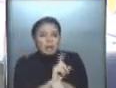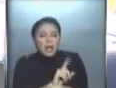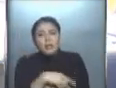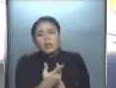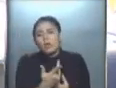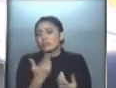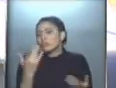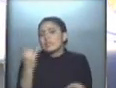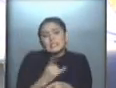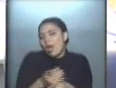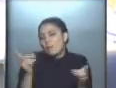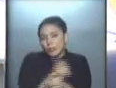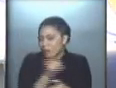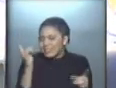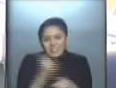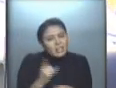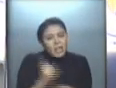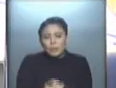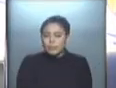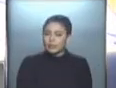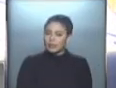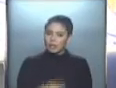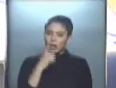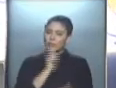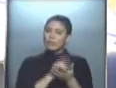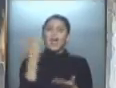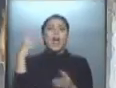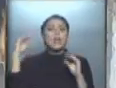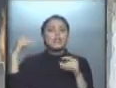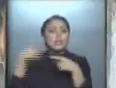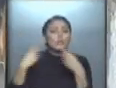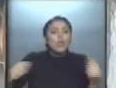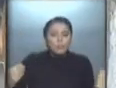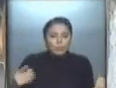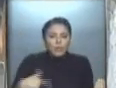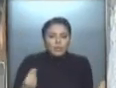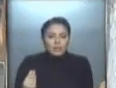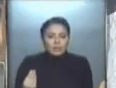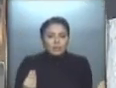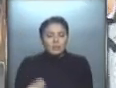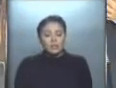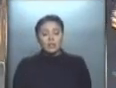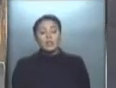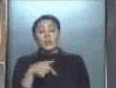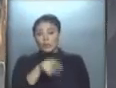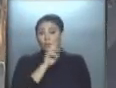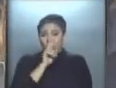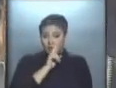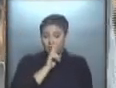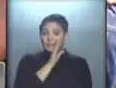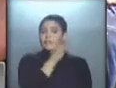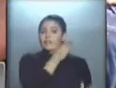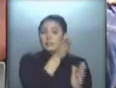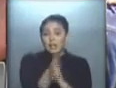siempre había algo siempre nos actualmente cómo fue la pelea de la noche sale esa